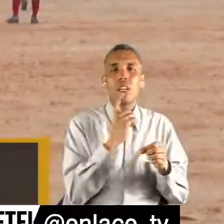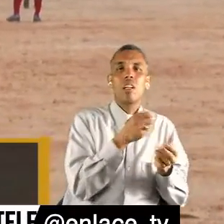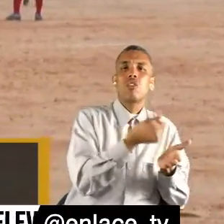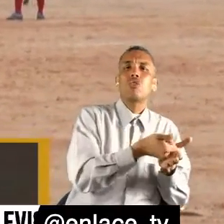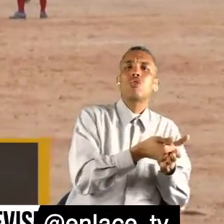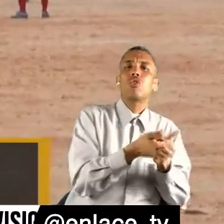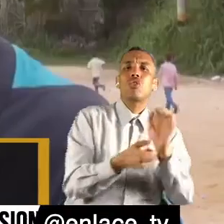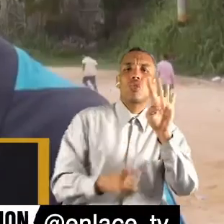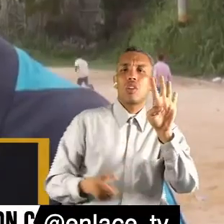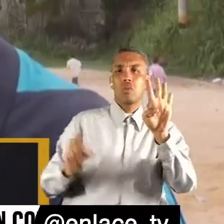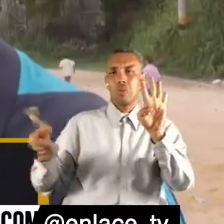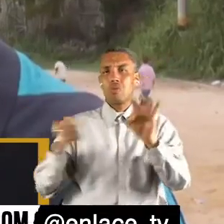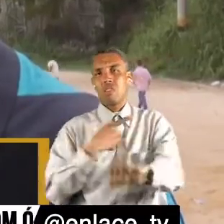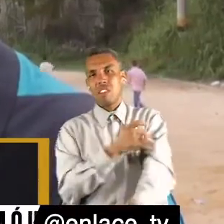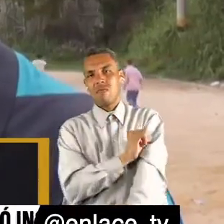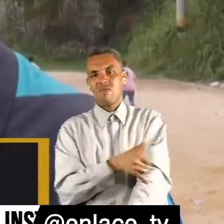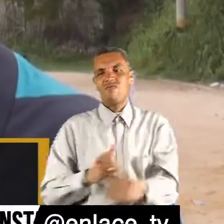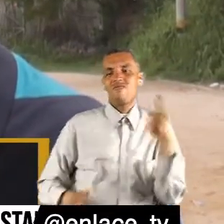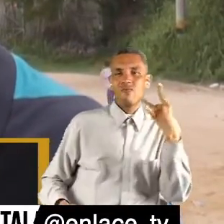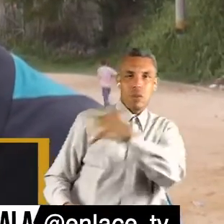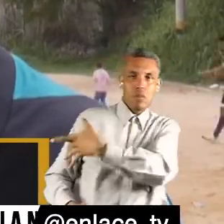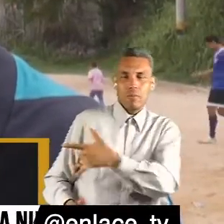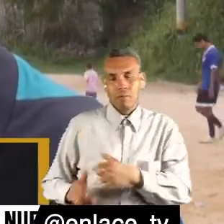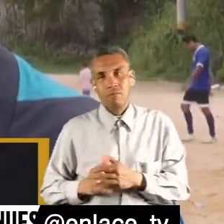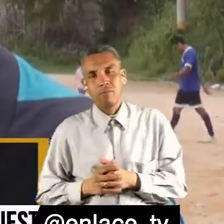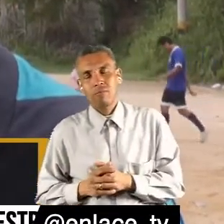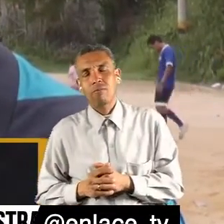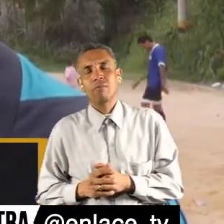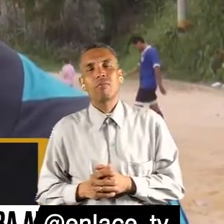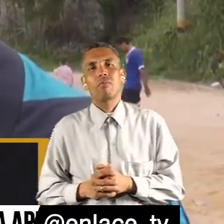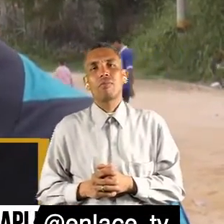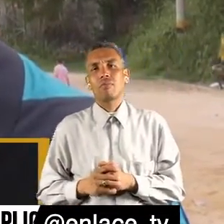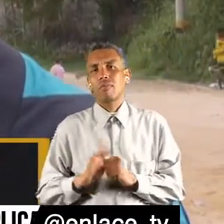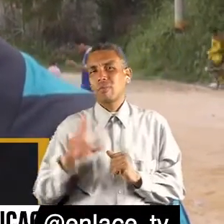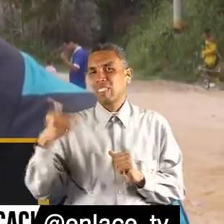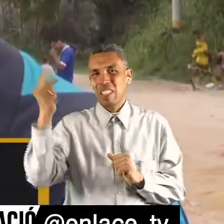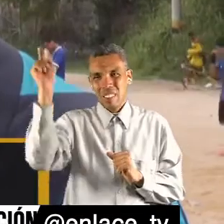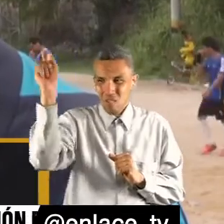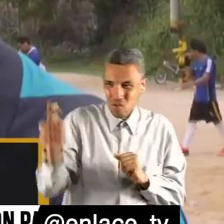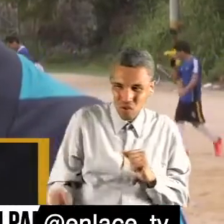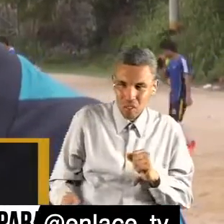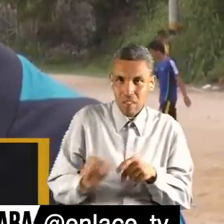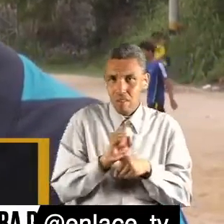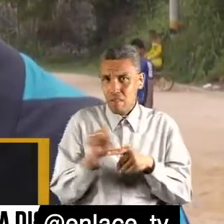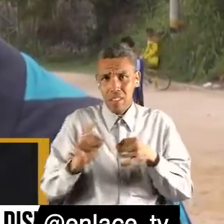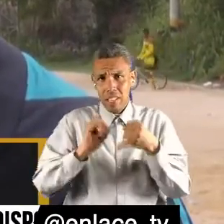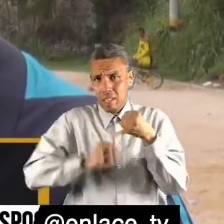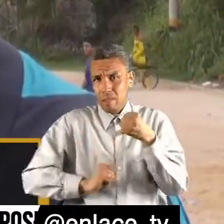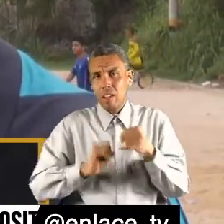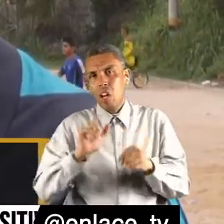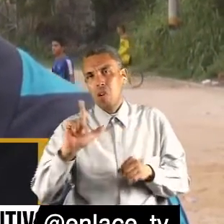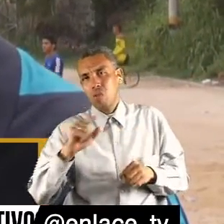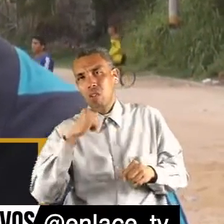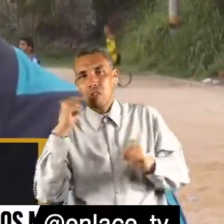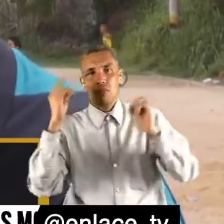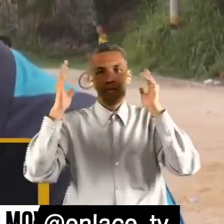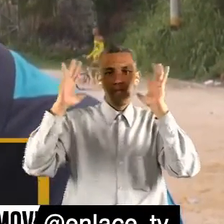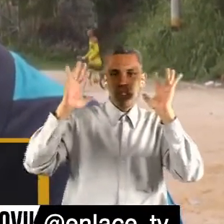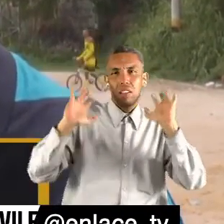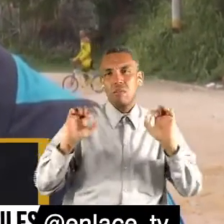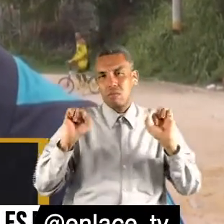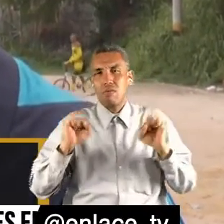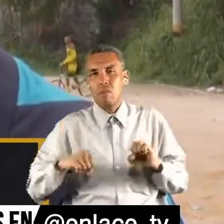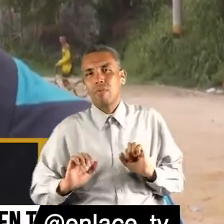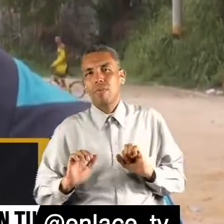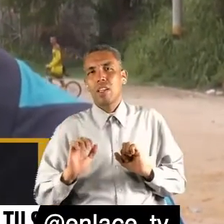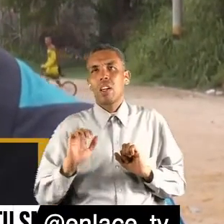4-1 contra Yondó. Sí, los partidos sí, aquí se juegan los fines de semana y los lunes festivos, y se programa también